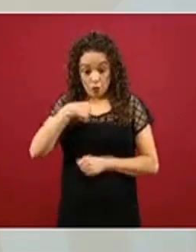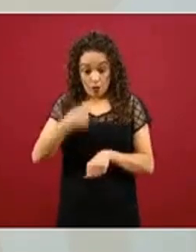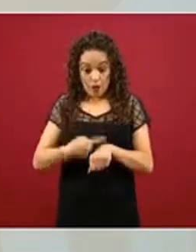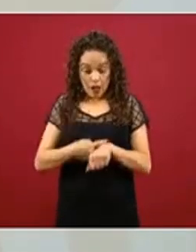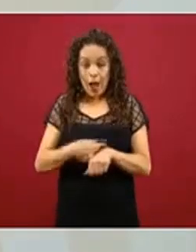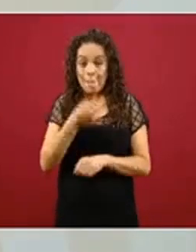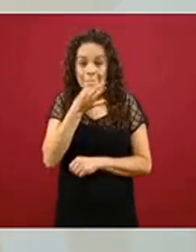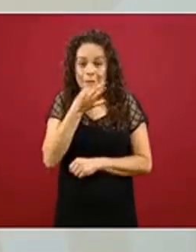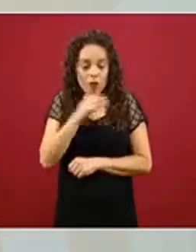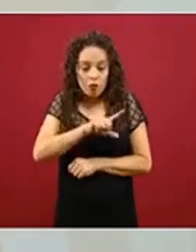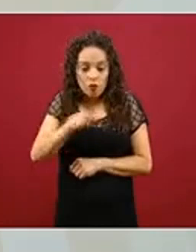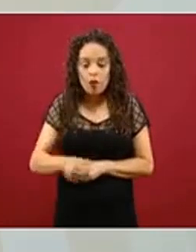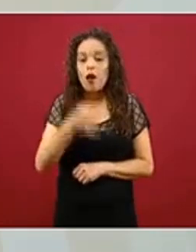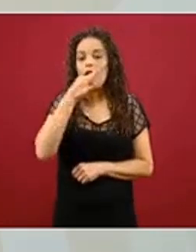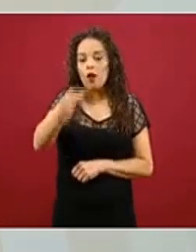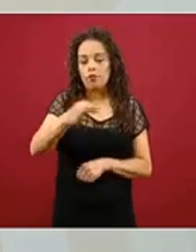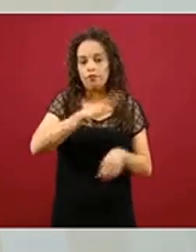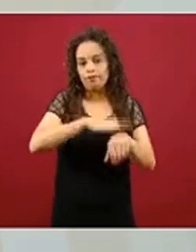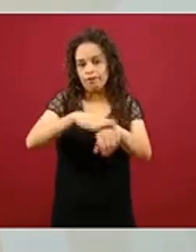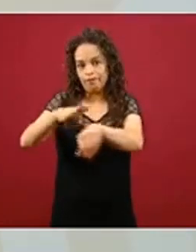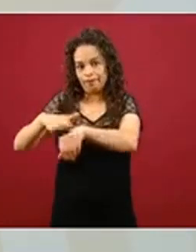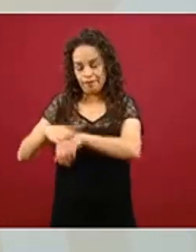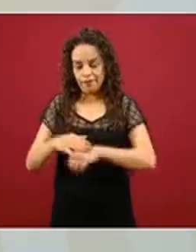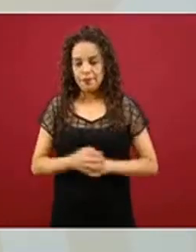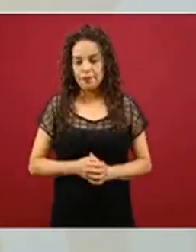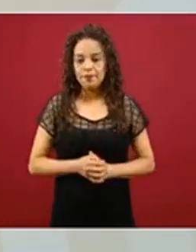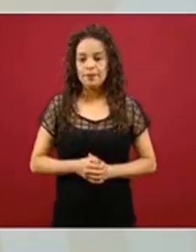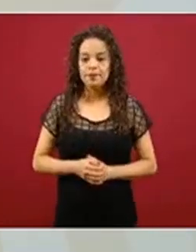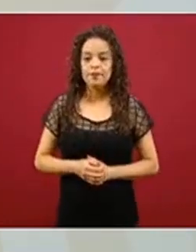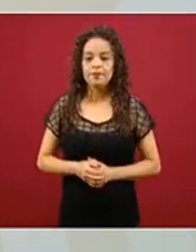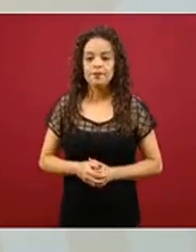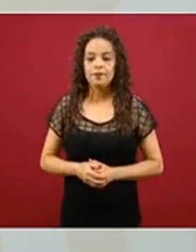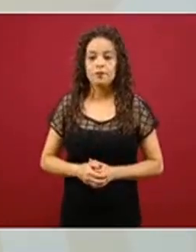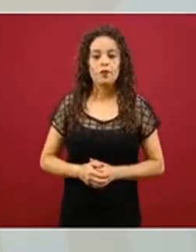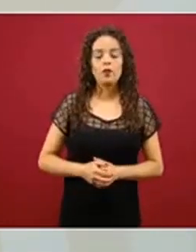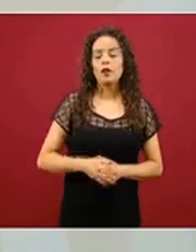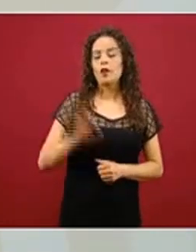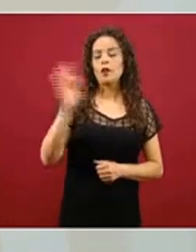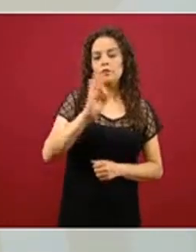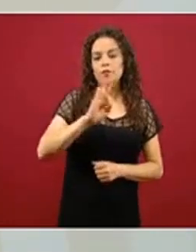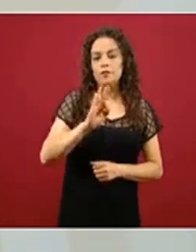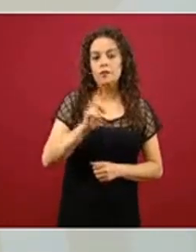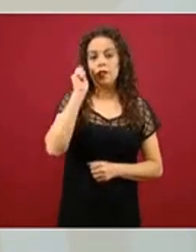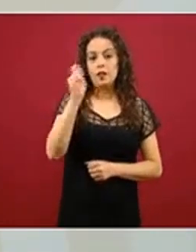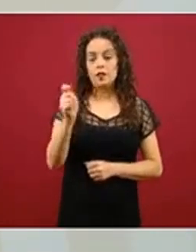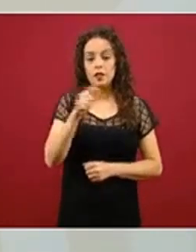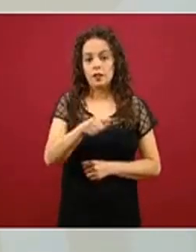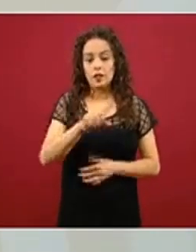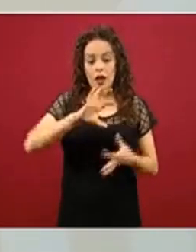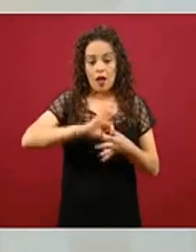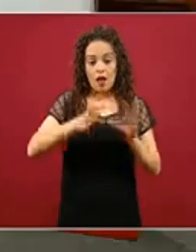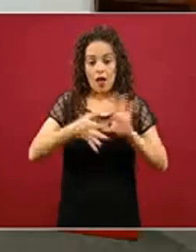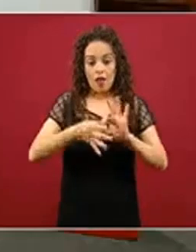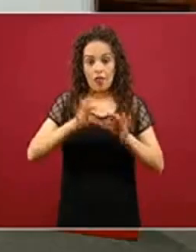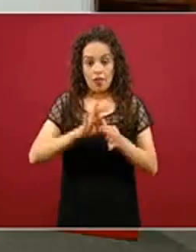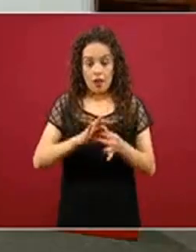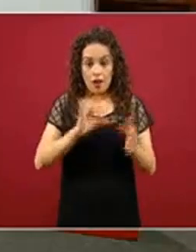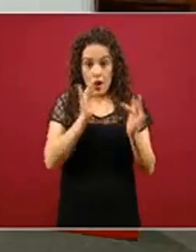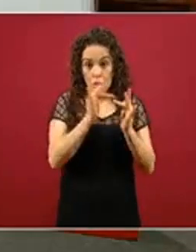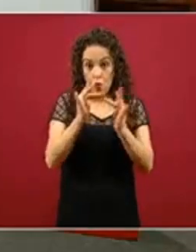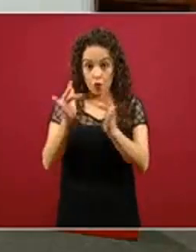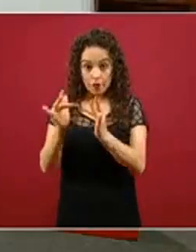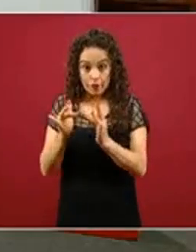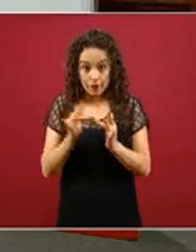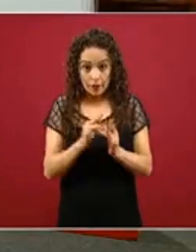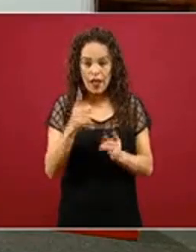Enseguida, igual que en cualquier otro caso, donde es identificable una posible cadena de contactos, se emprende